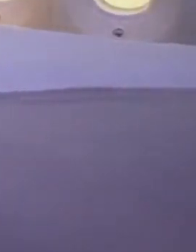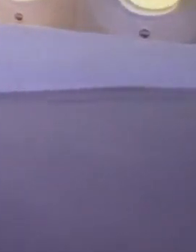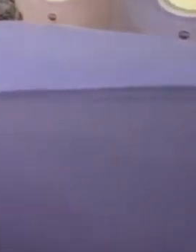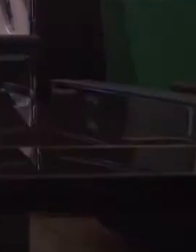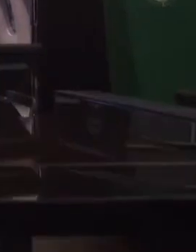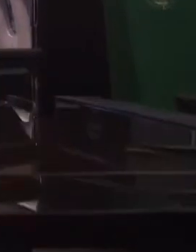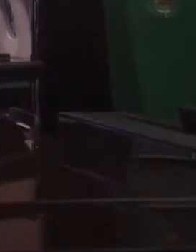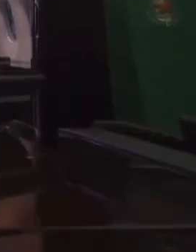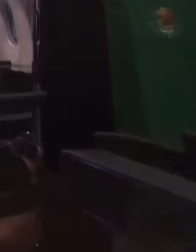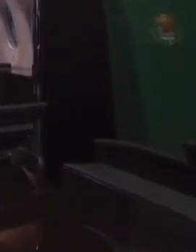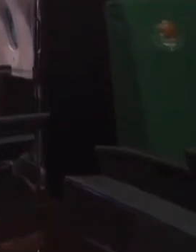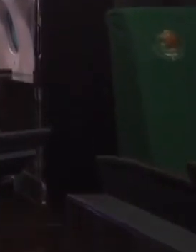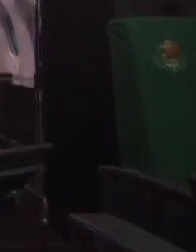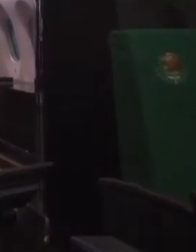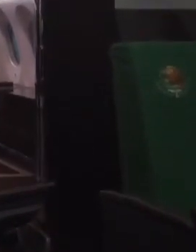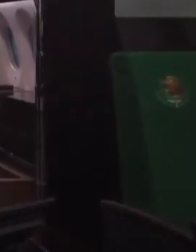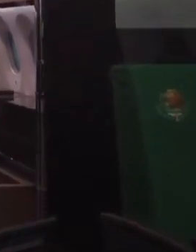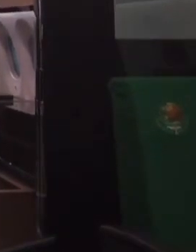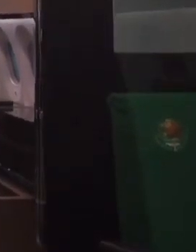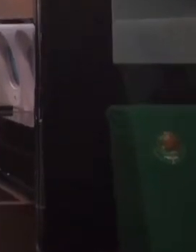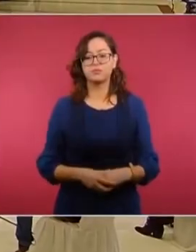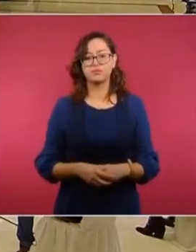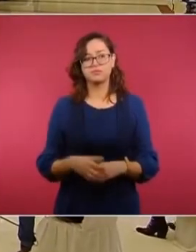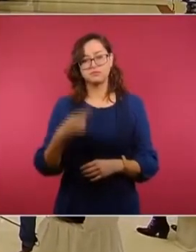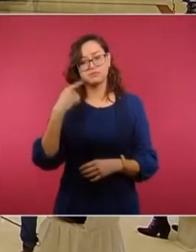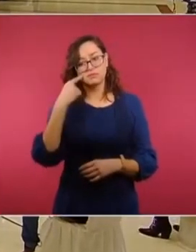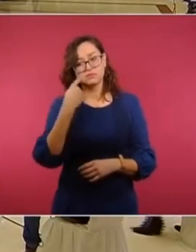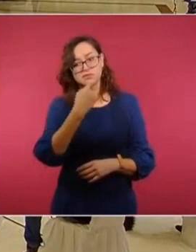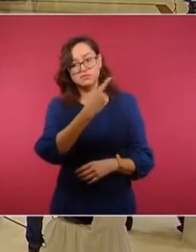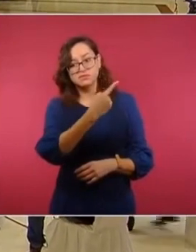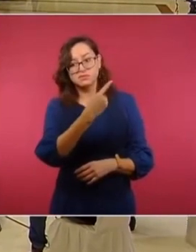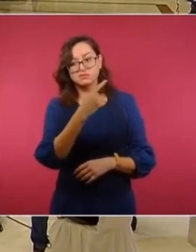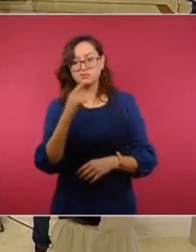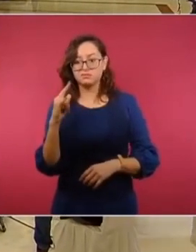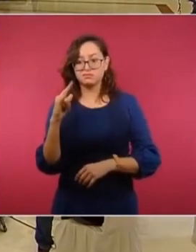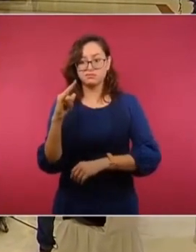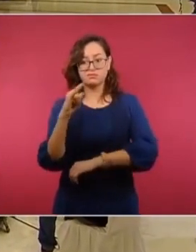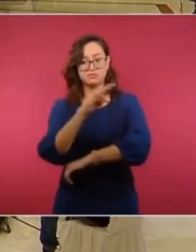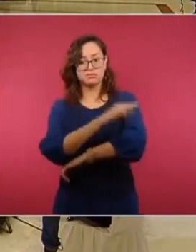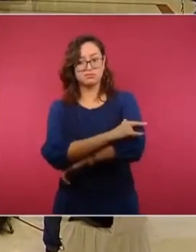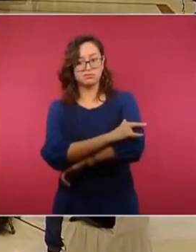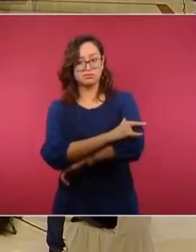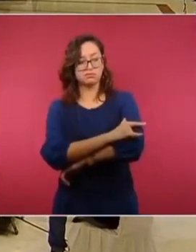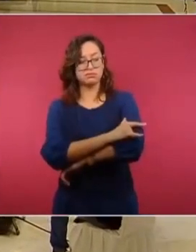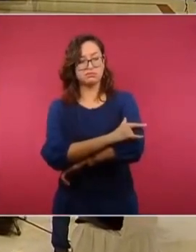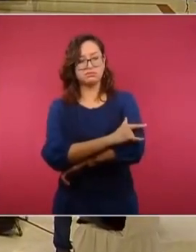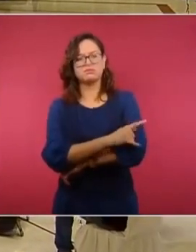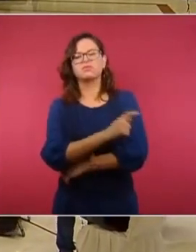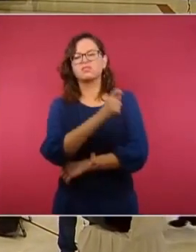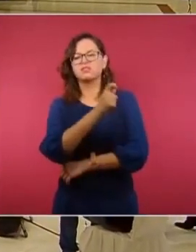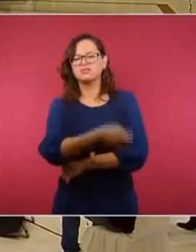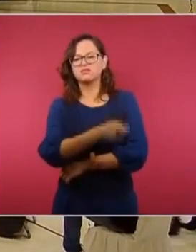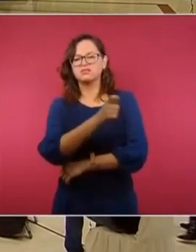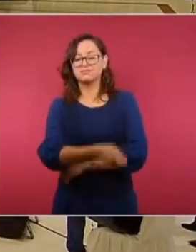este avión es un ejemplo de los excesos que